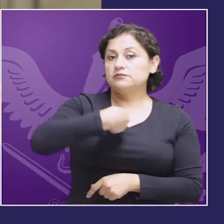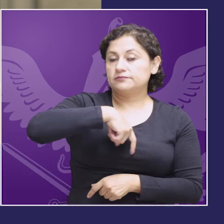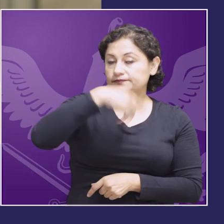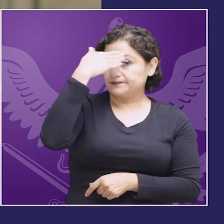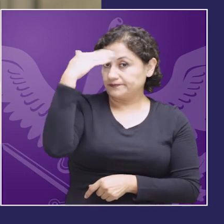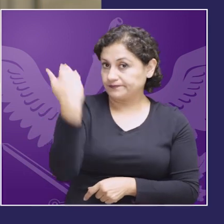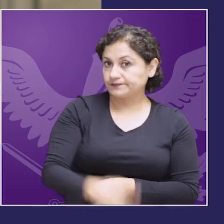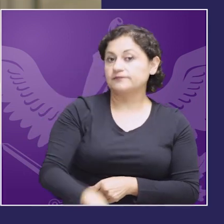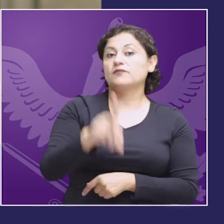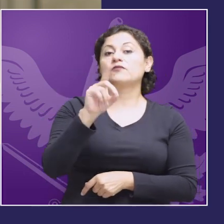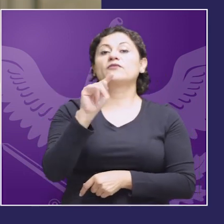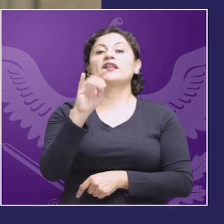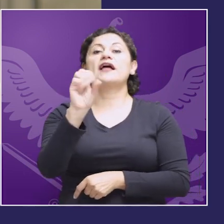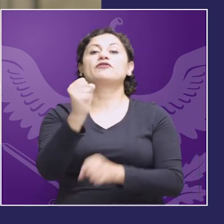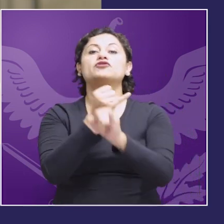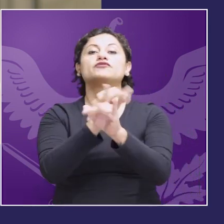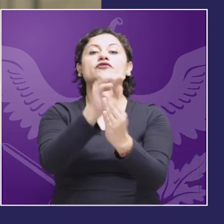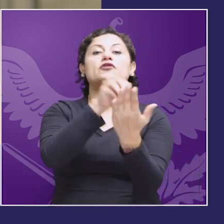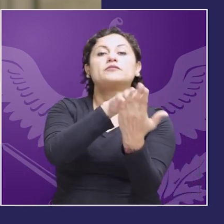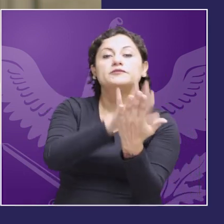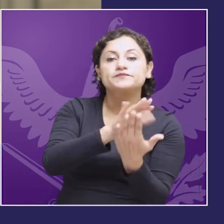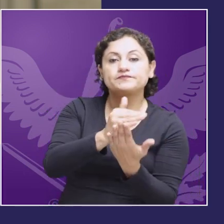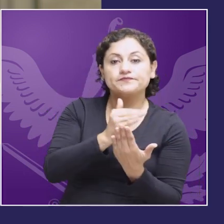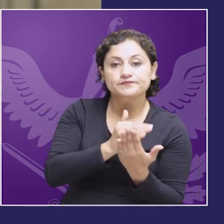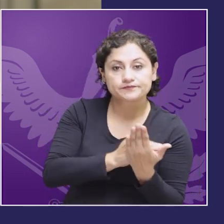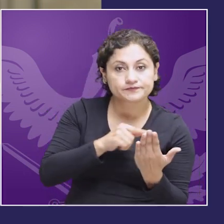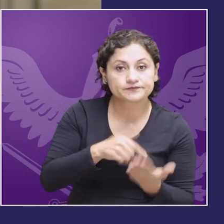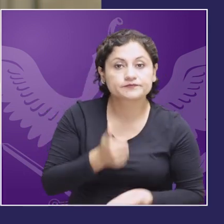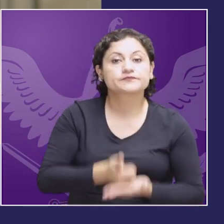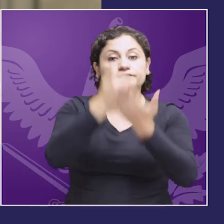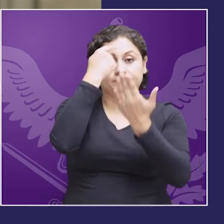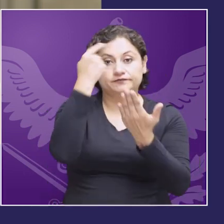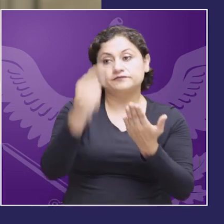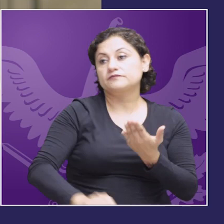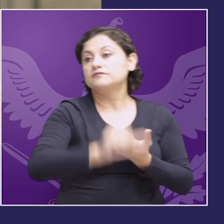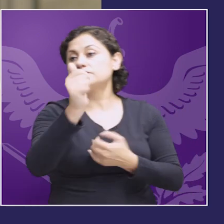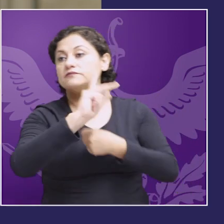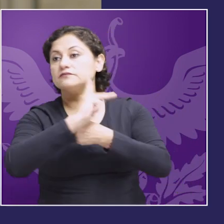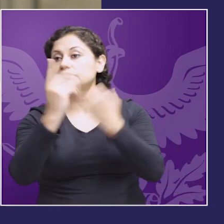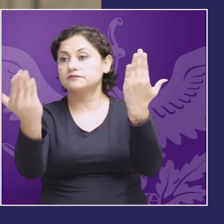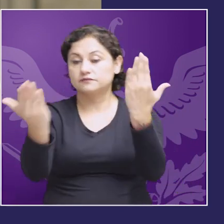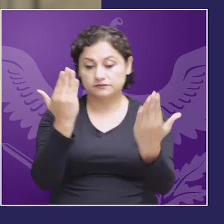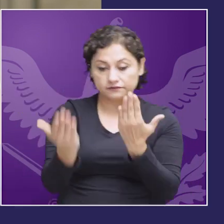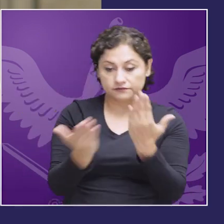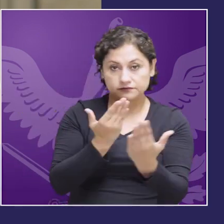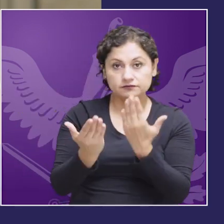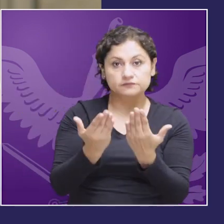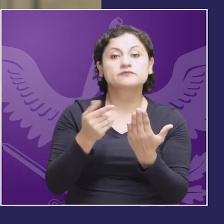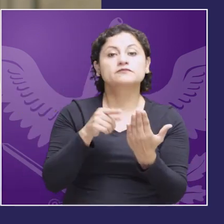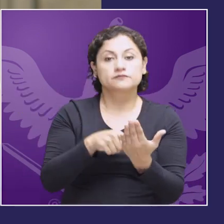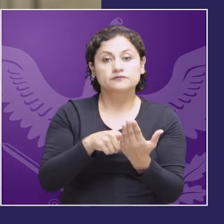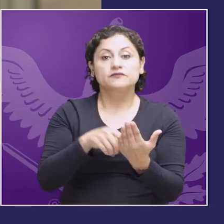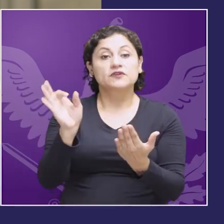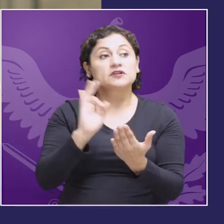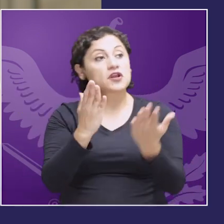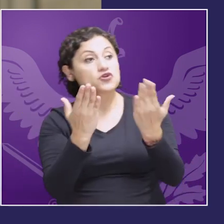Sabemos que lo necesario es mejorar los datos y sobre todo lograr indicadores parejos que permitan hacer comparables